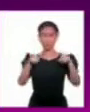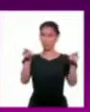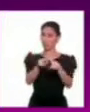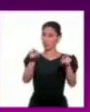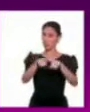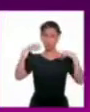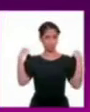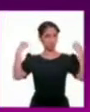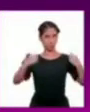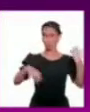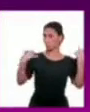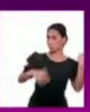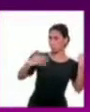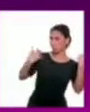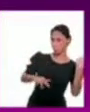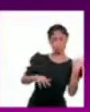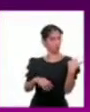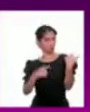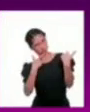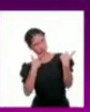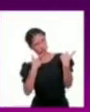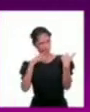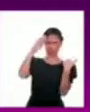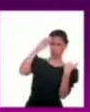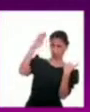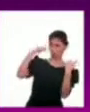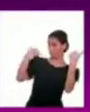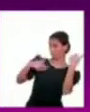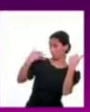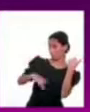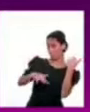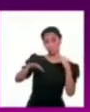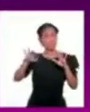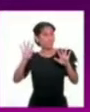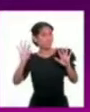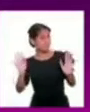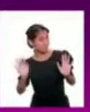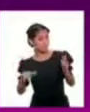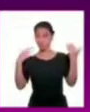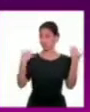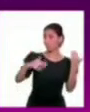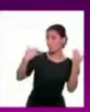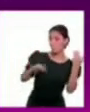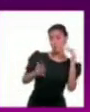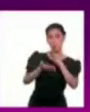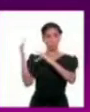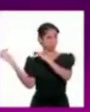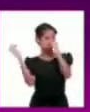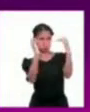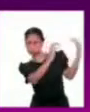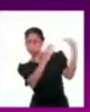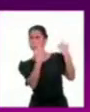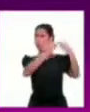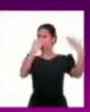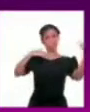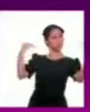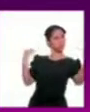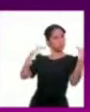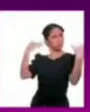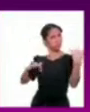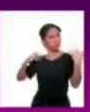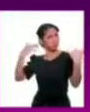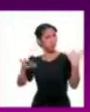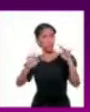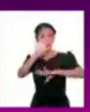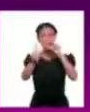carga una guitarra. ¿Será un militar músico? Quizá llevó su guitarra a la guerra para hacer música y transmitir alegría durante